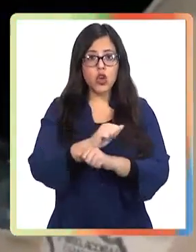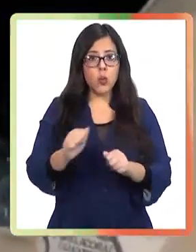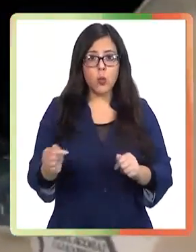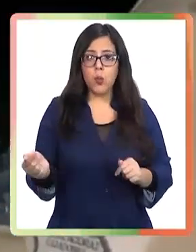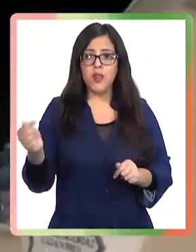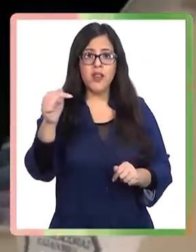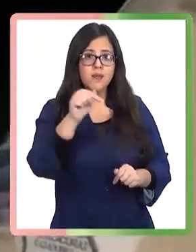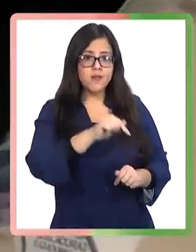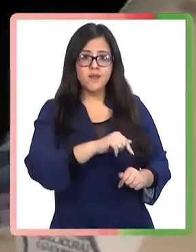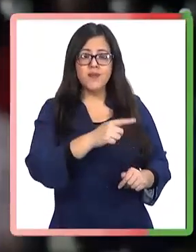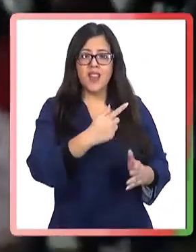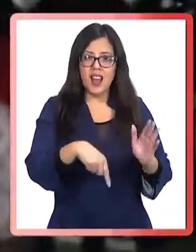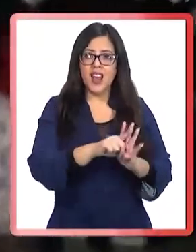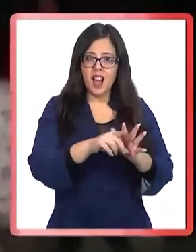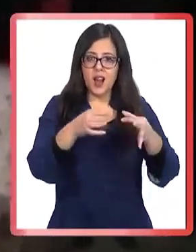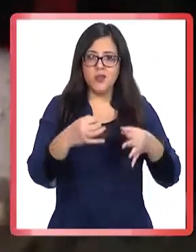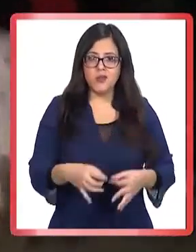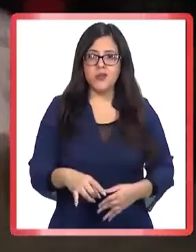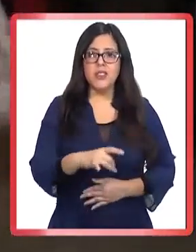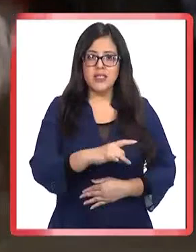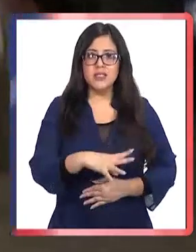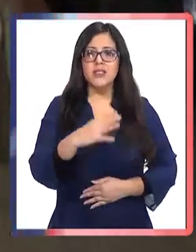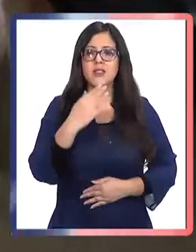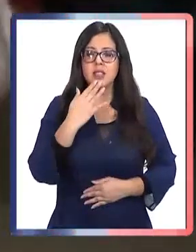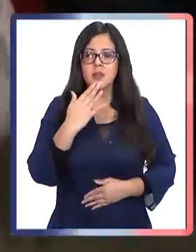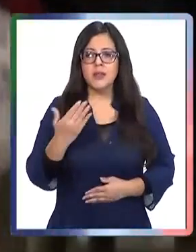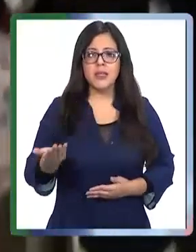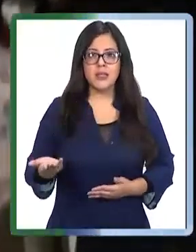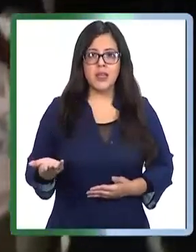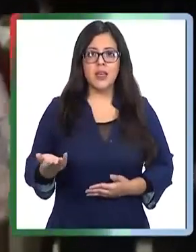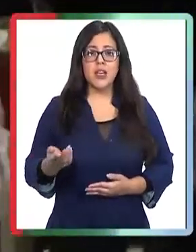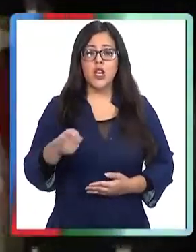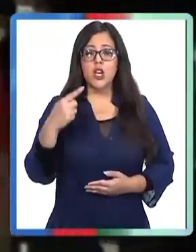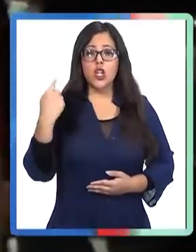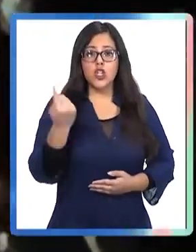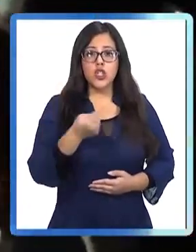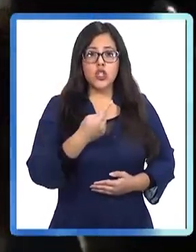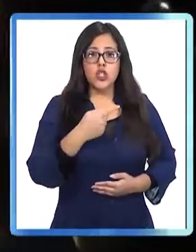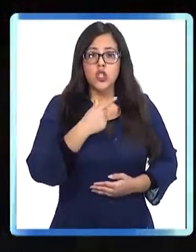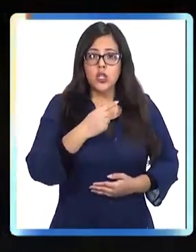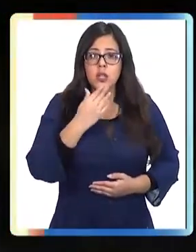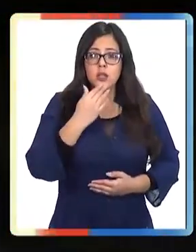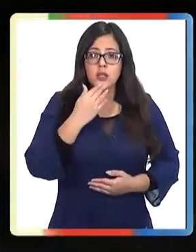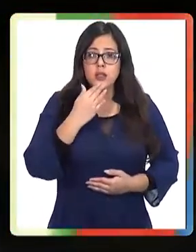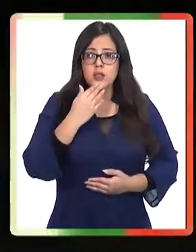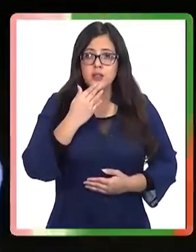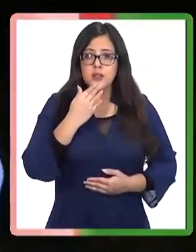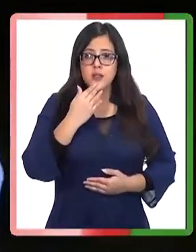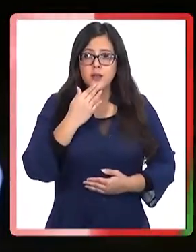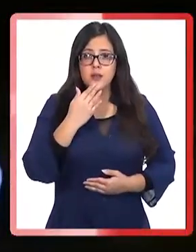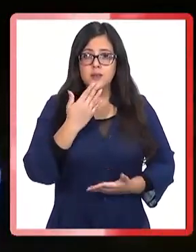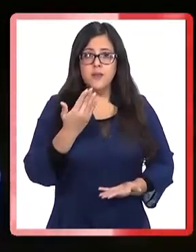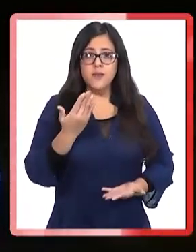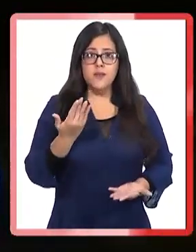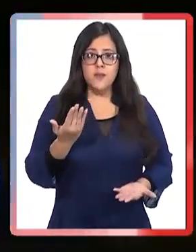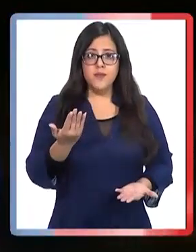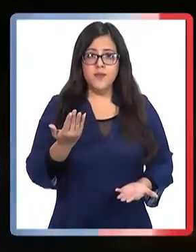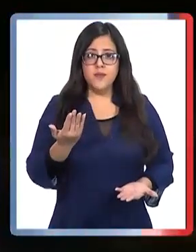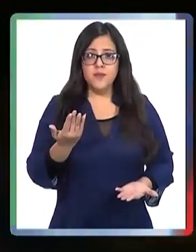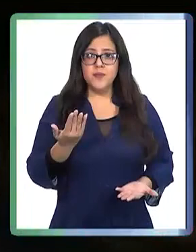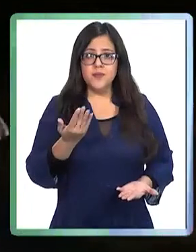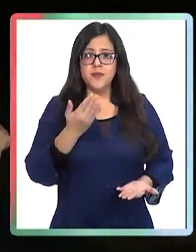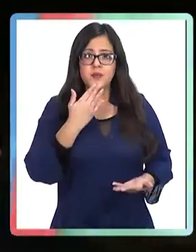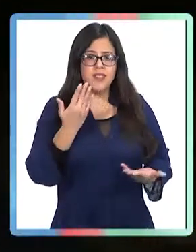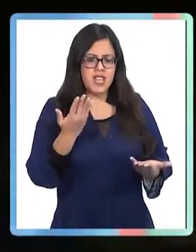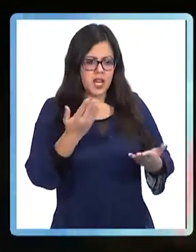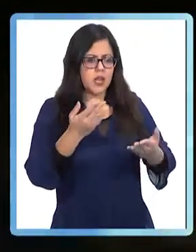ingresar por los pasos habilitados. Y por supuesto, nosotros tenemos también registro solamente